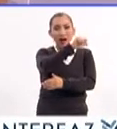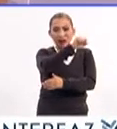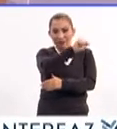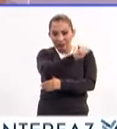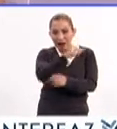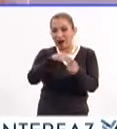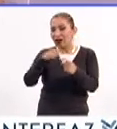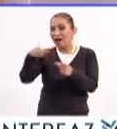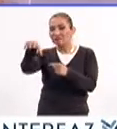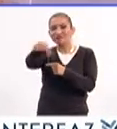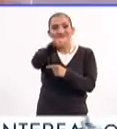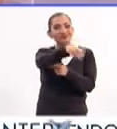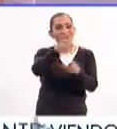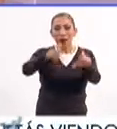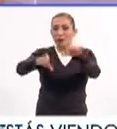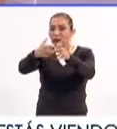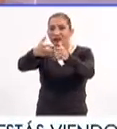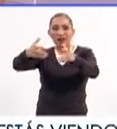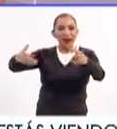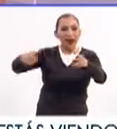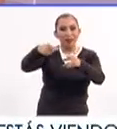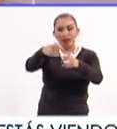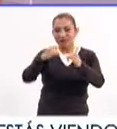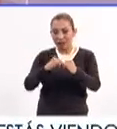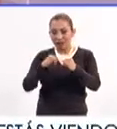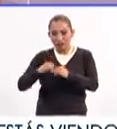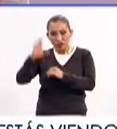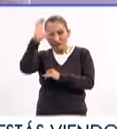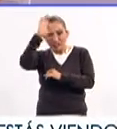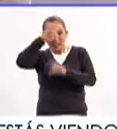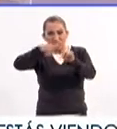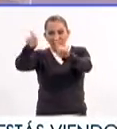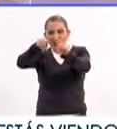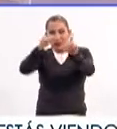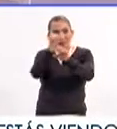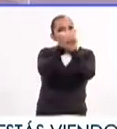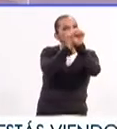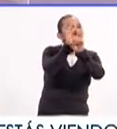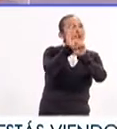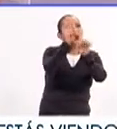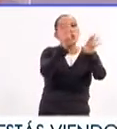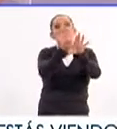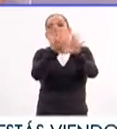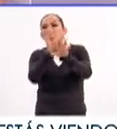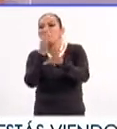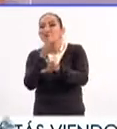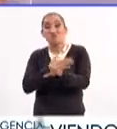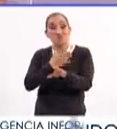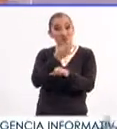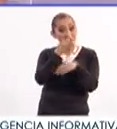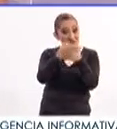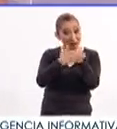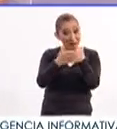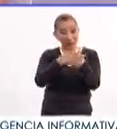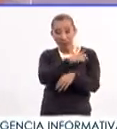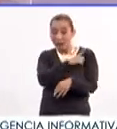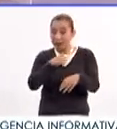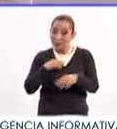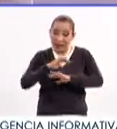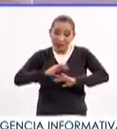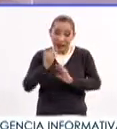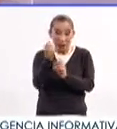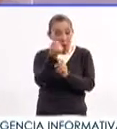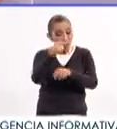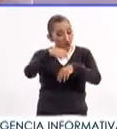los grandes laboratorios e instituciones científicas que están estudiando este fenómeno y que nos han hecho advertencias de que tenemos